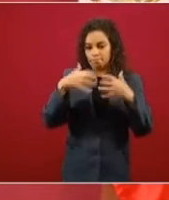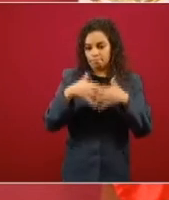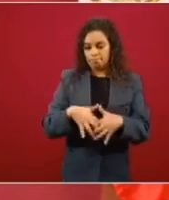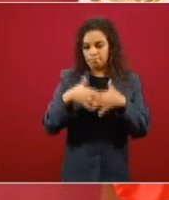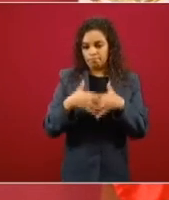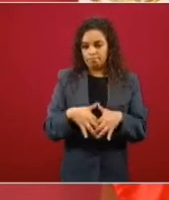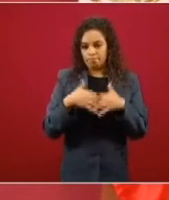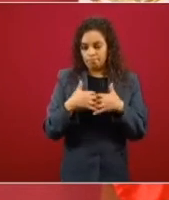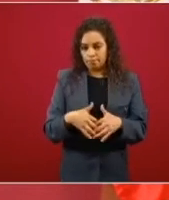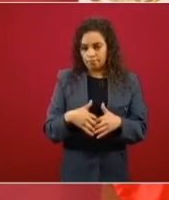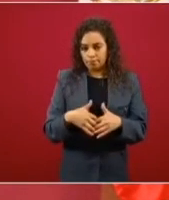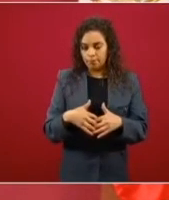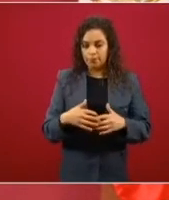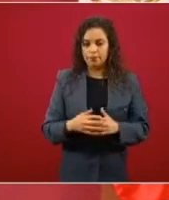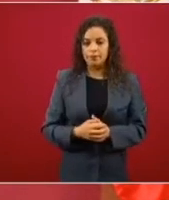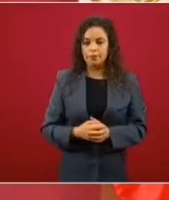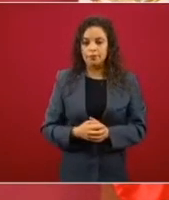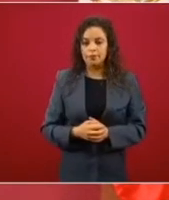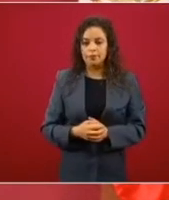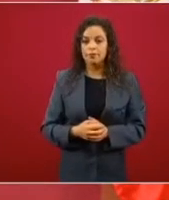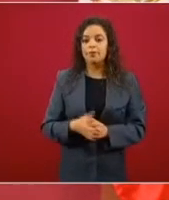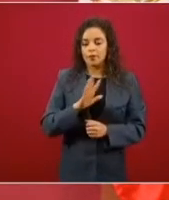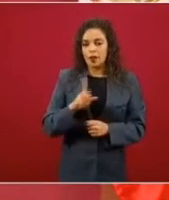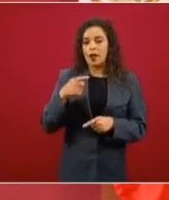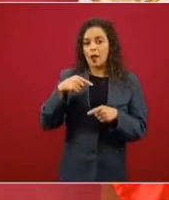que vamos a echar a operar,